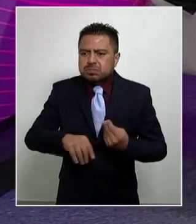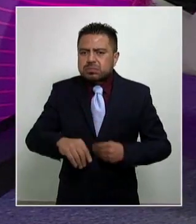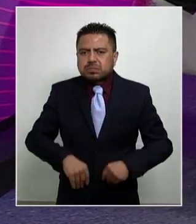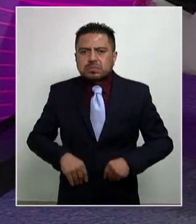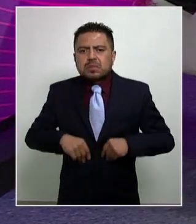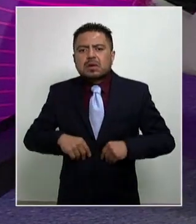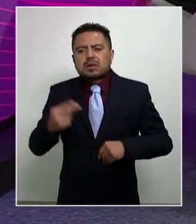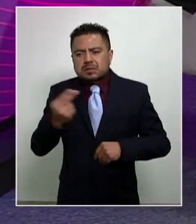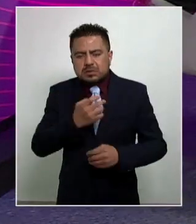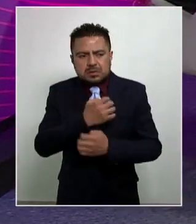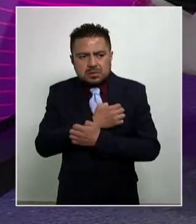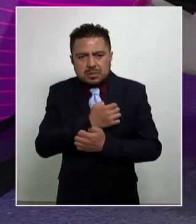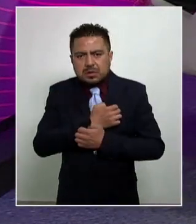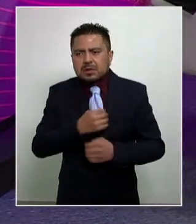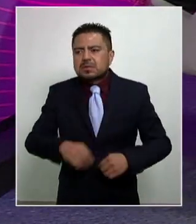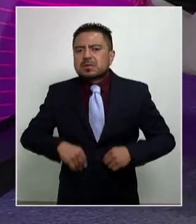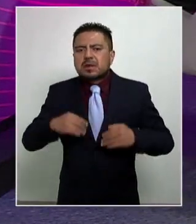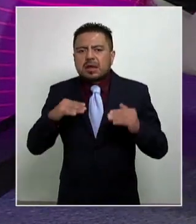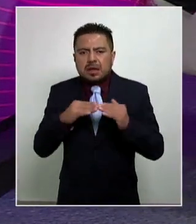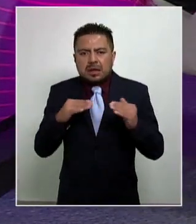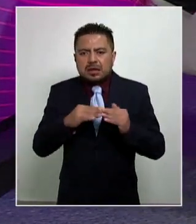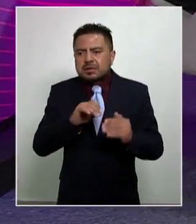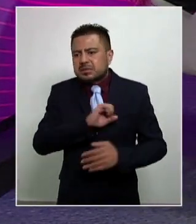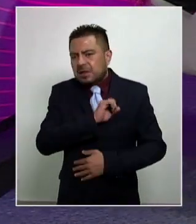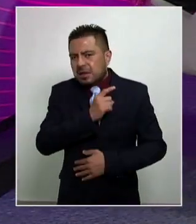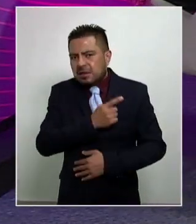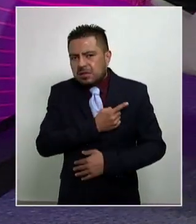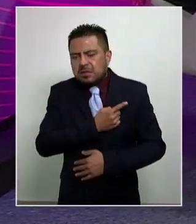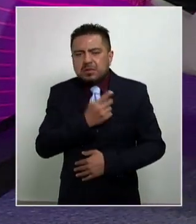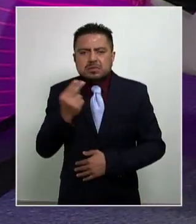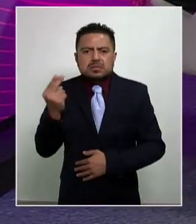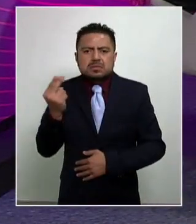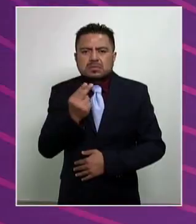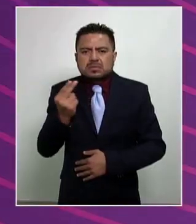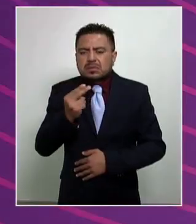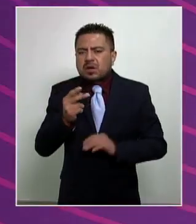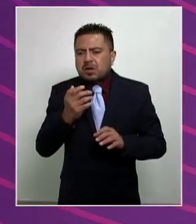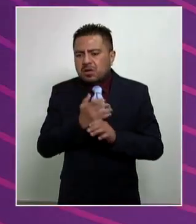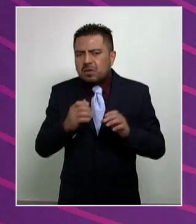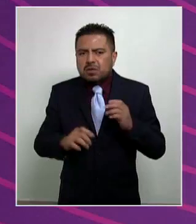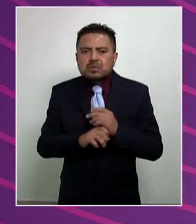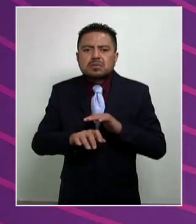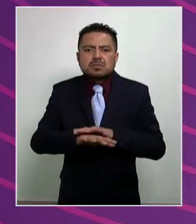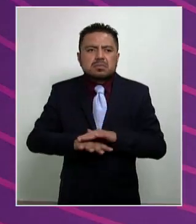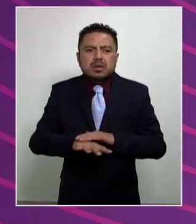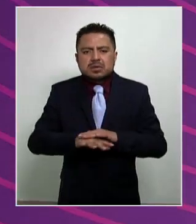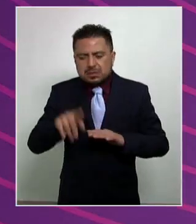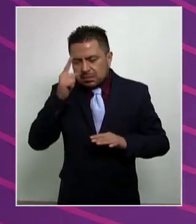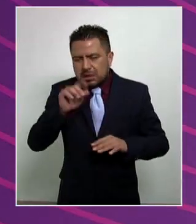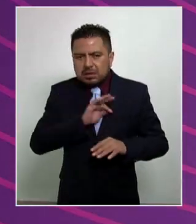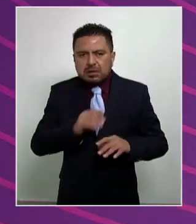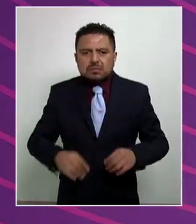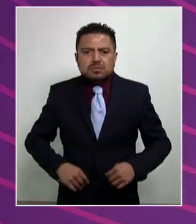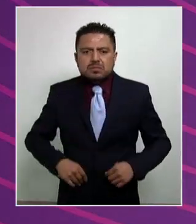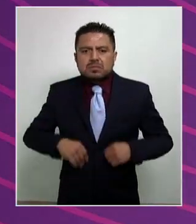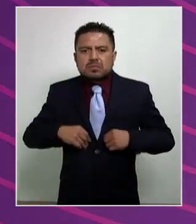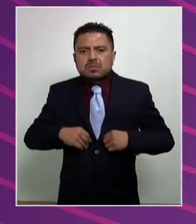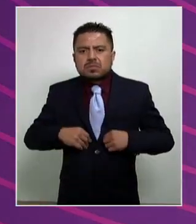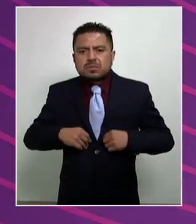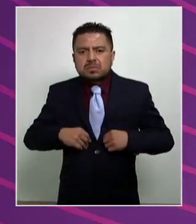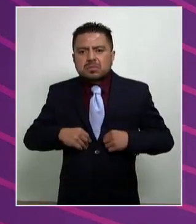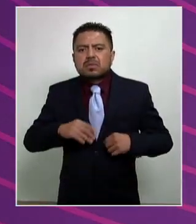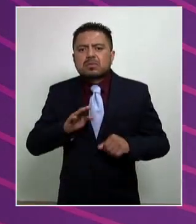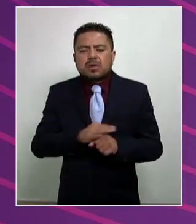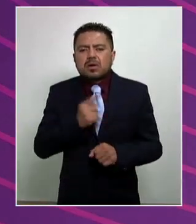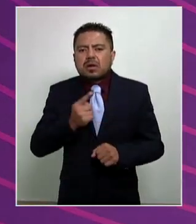necesita educación, necesita vivienda, necesita salud, necesita cosas básicas para sobrevivir. ¿Por qué? Porque